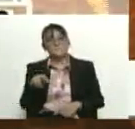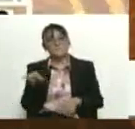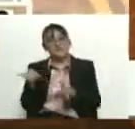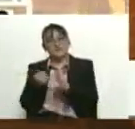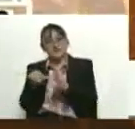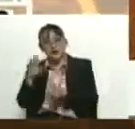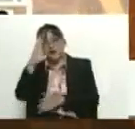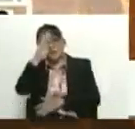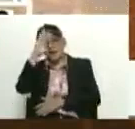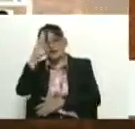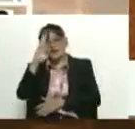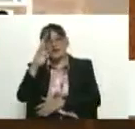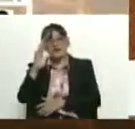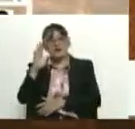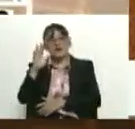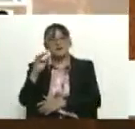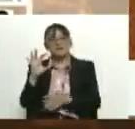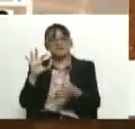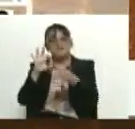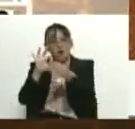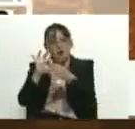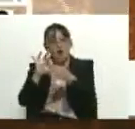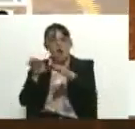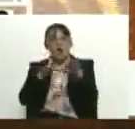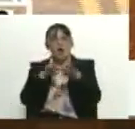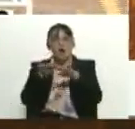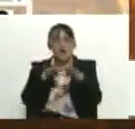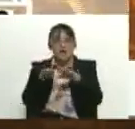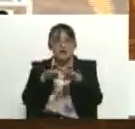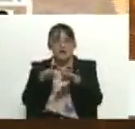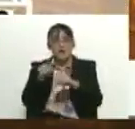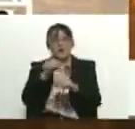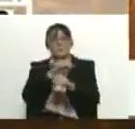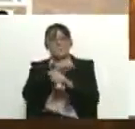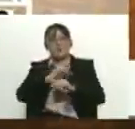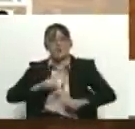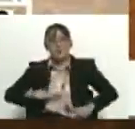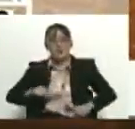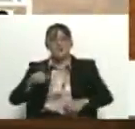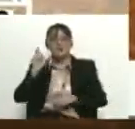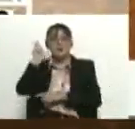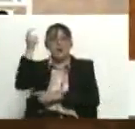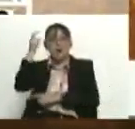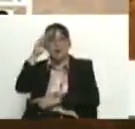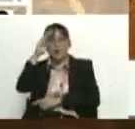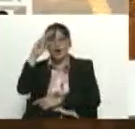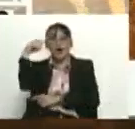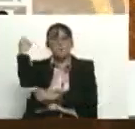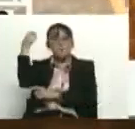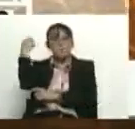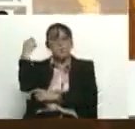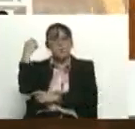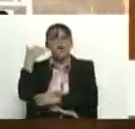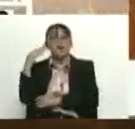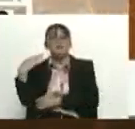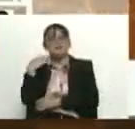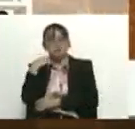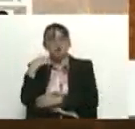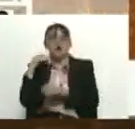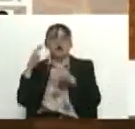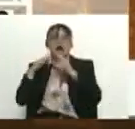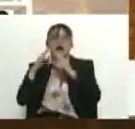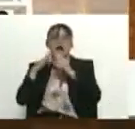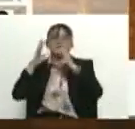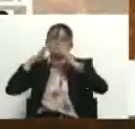orina y muy llanero colinda con con portuguesa concuárico con apure allí tenemos afectaciones de viviendas